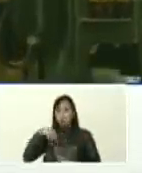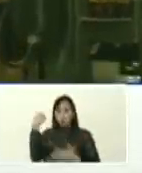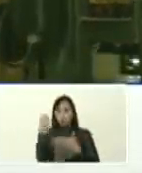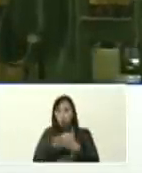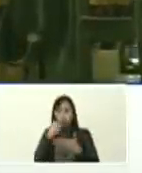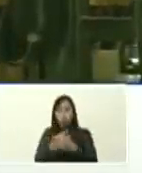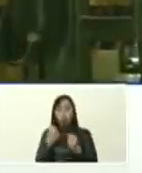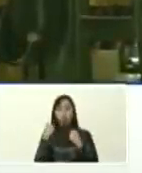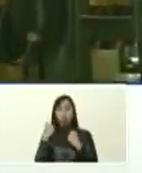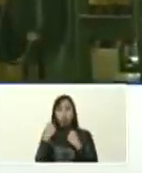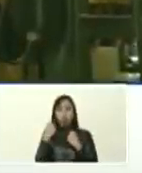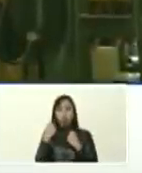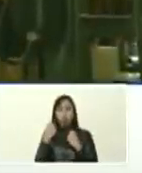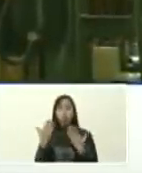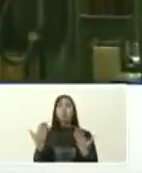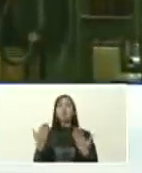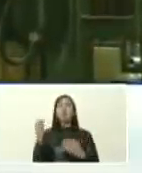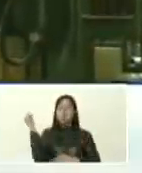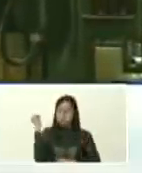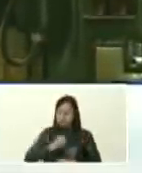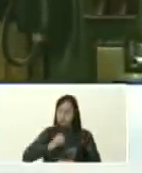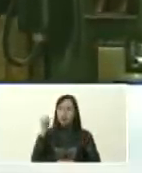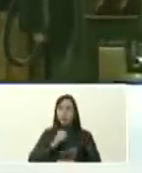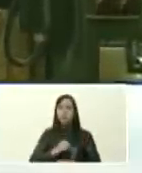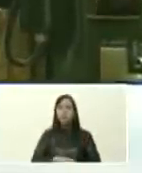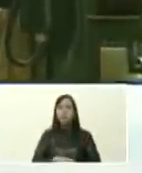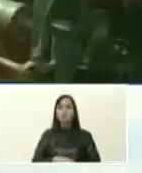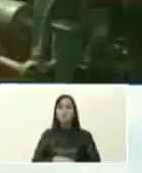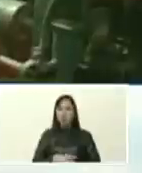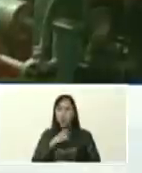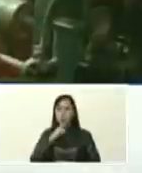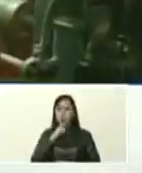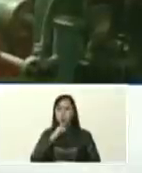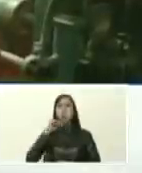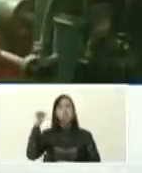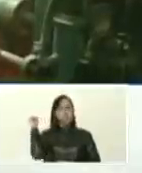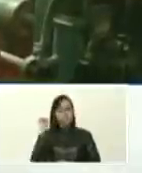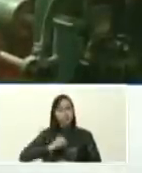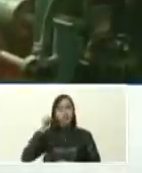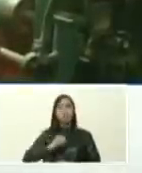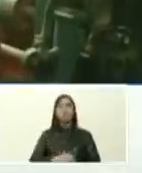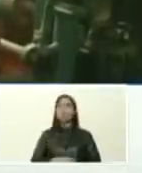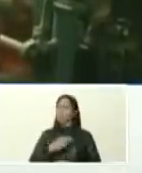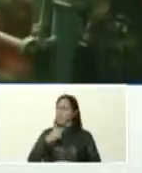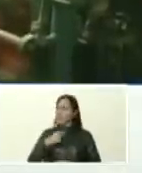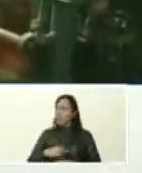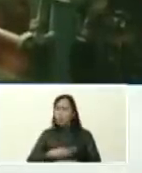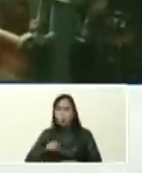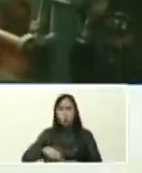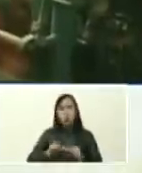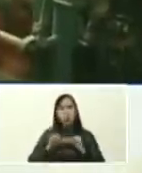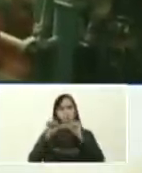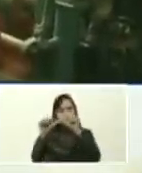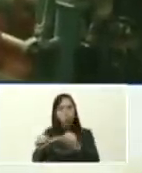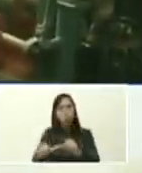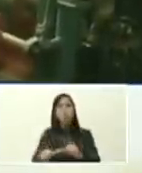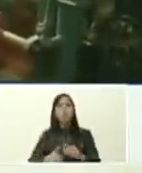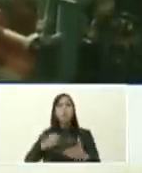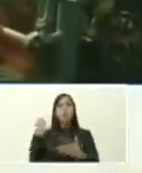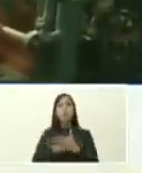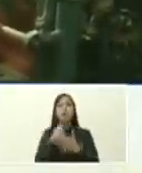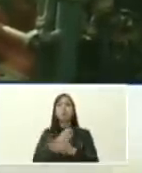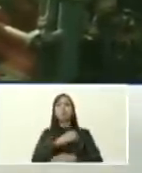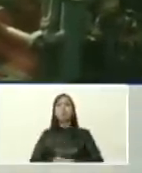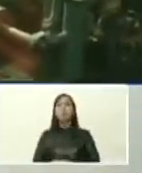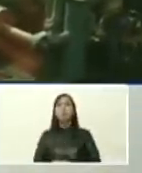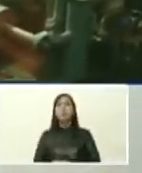luchado? Sí. ¿Nos ha tocado muy duro? Sí. Pero vamos saliendo adelante.